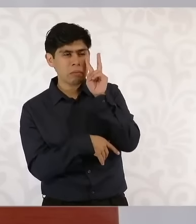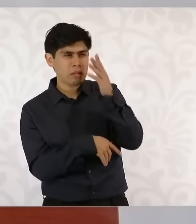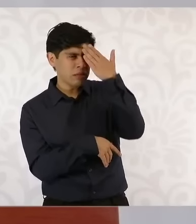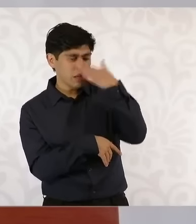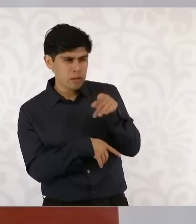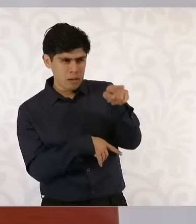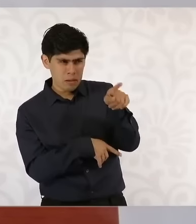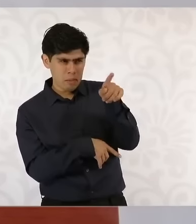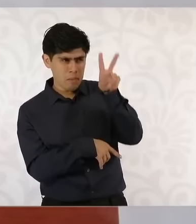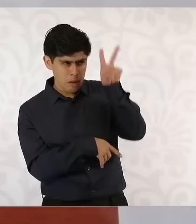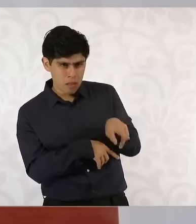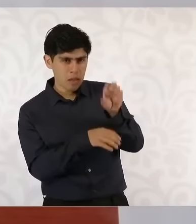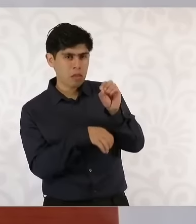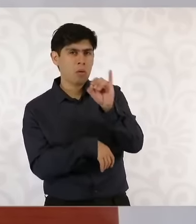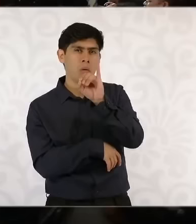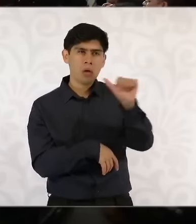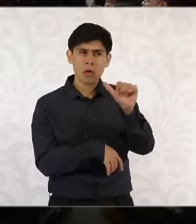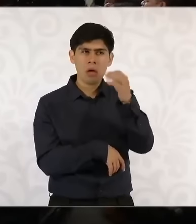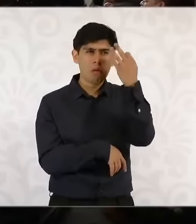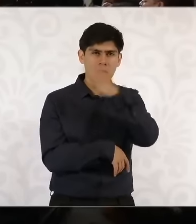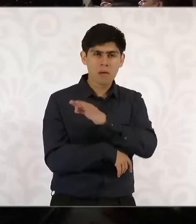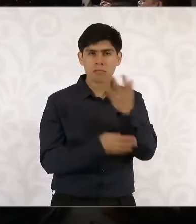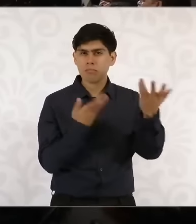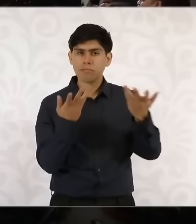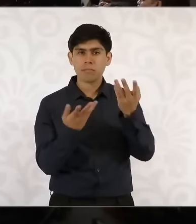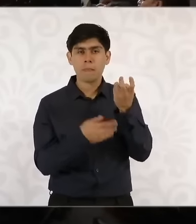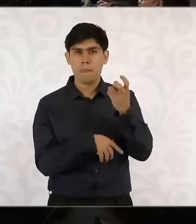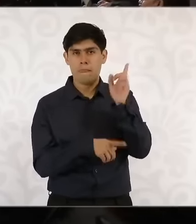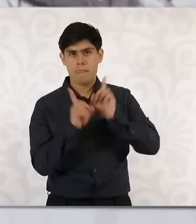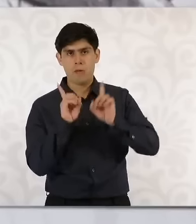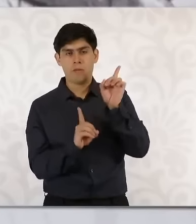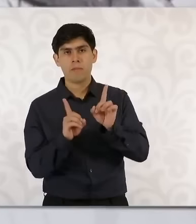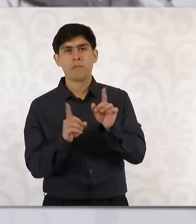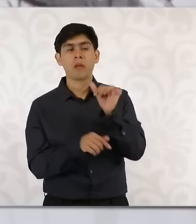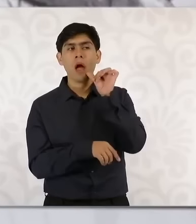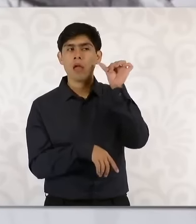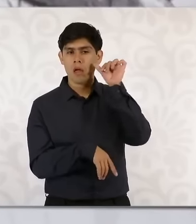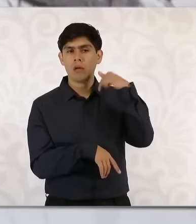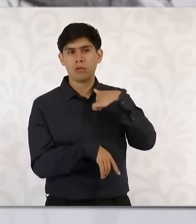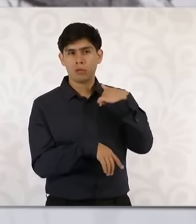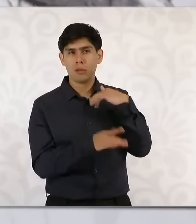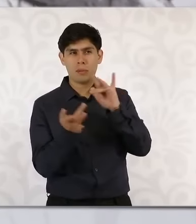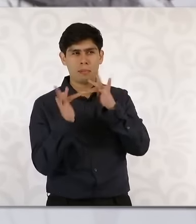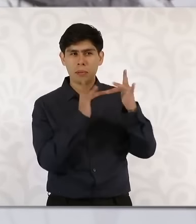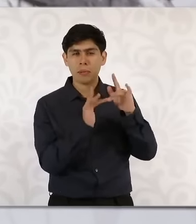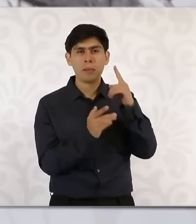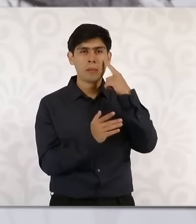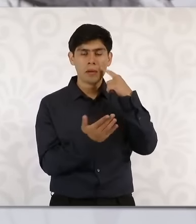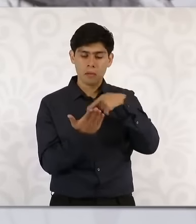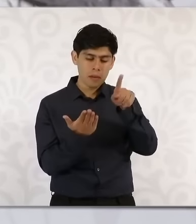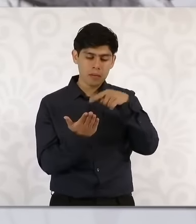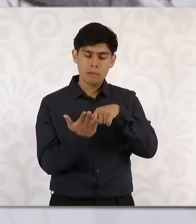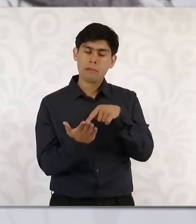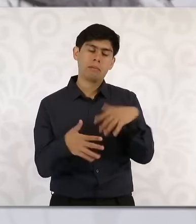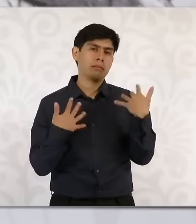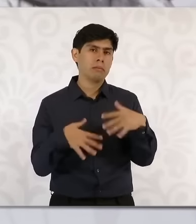no. Ayer que estuve viendo un rato las redes, muy violentas por cierto también, llevan la violencia